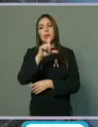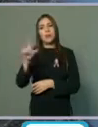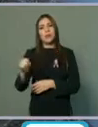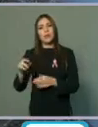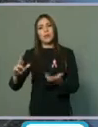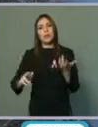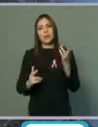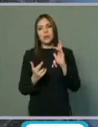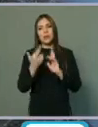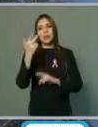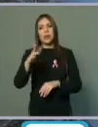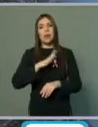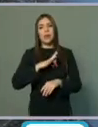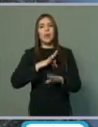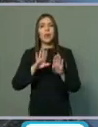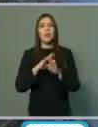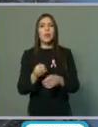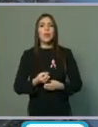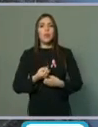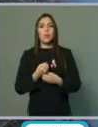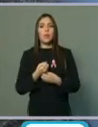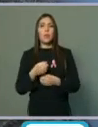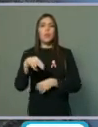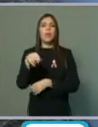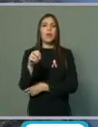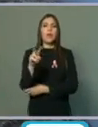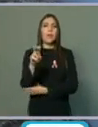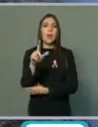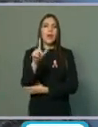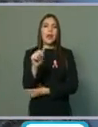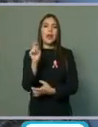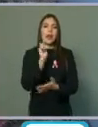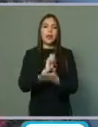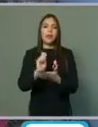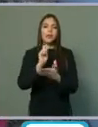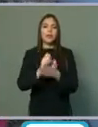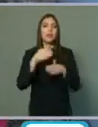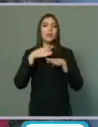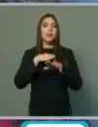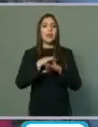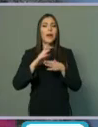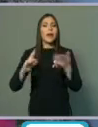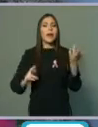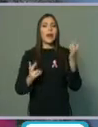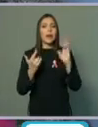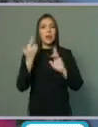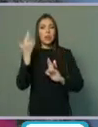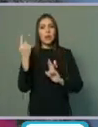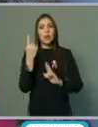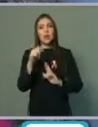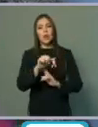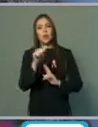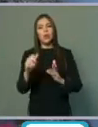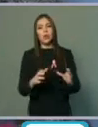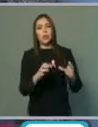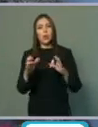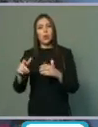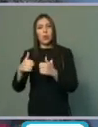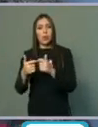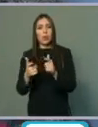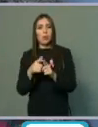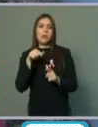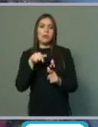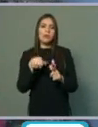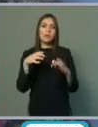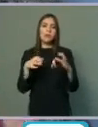que provoca mucho la poesía, más bien la novela de la Revolución, y con todo este grupo que se va más por la poesía y por el valor de